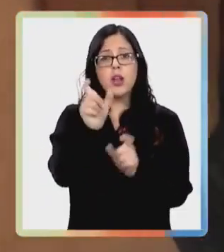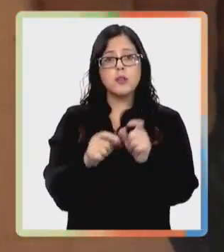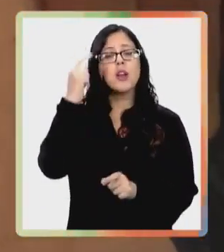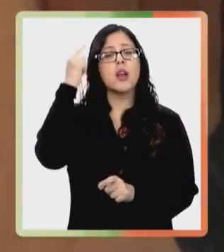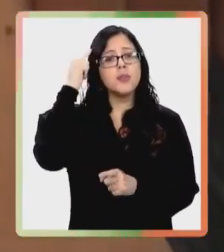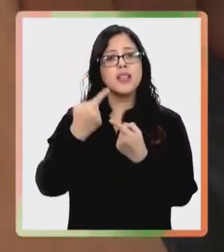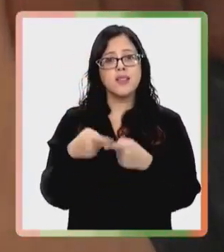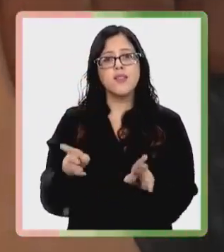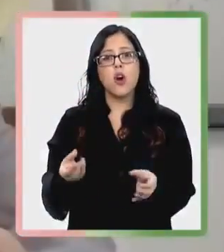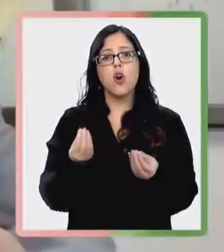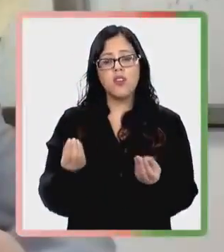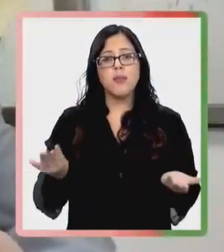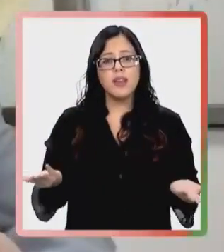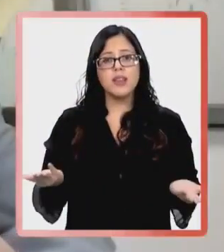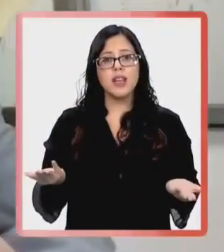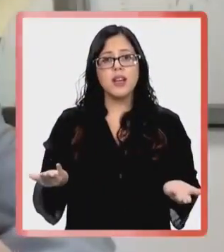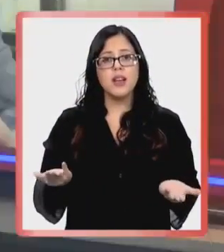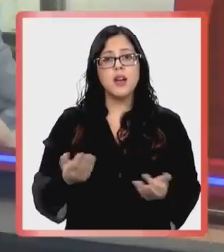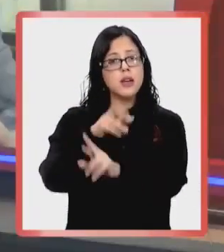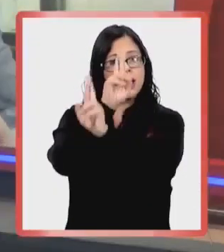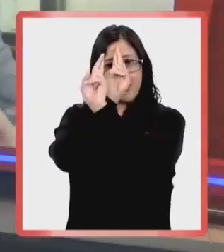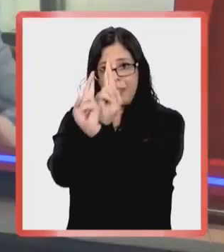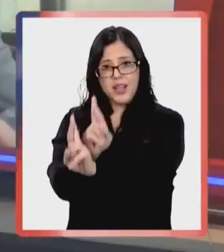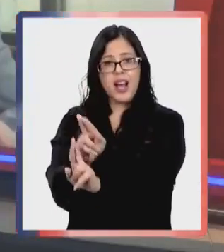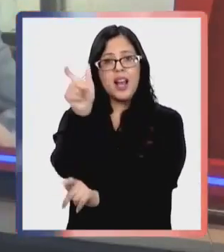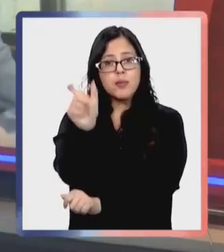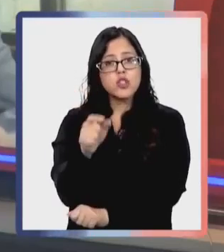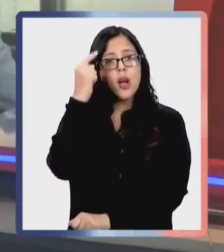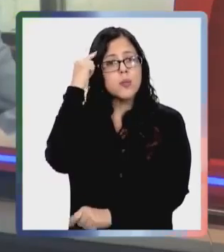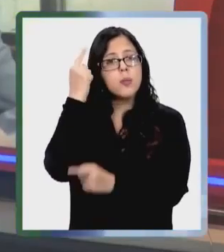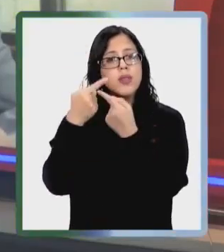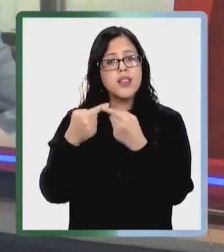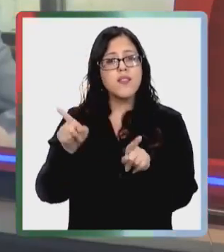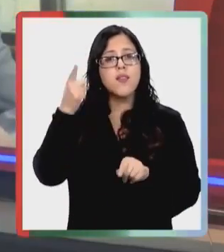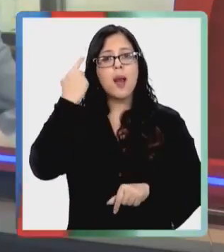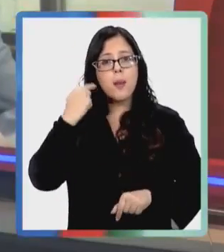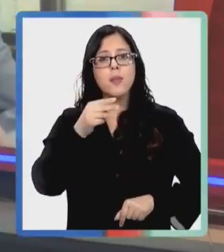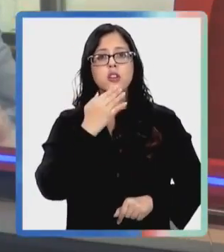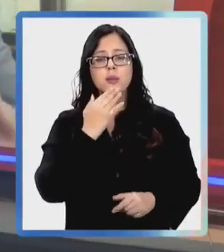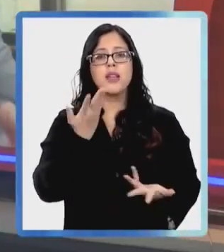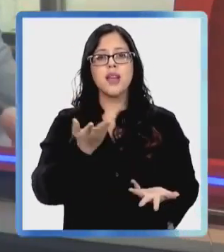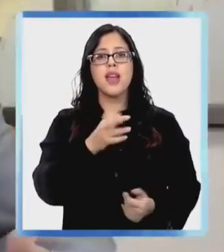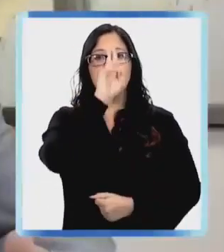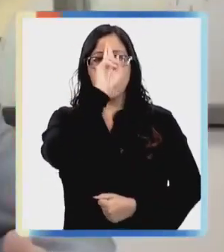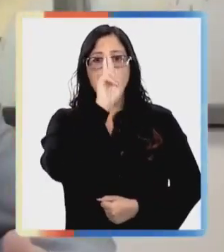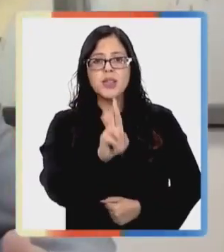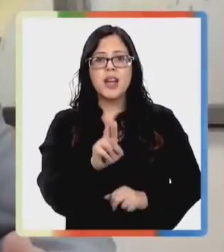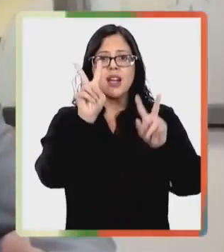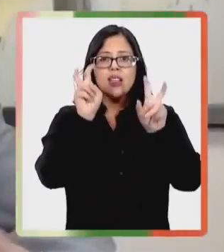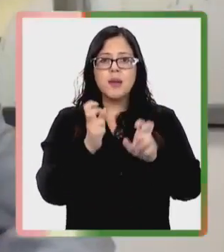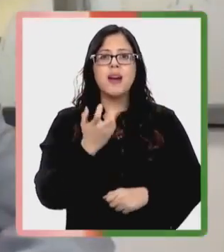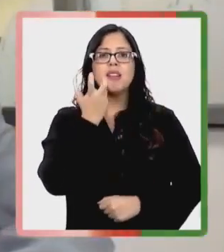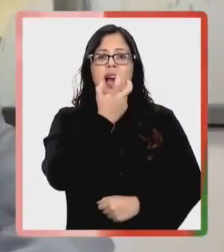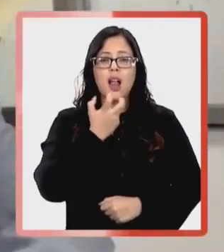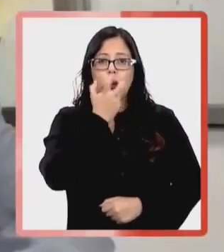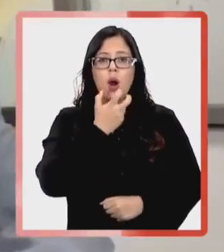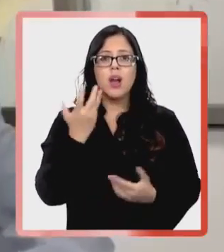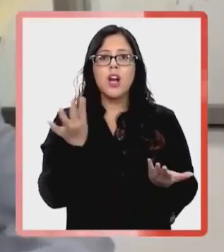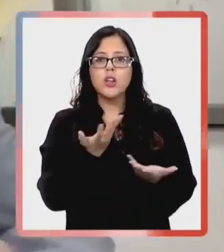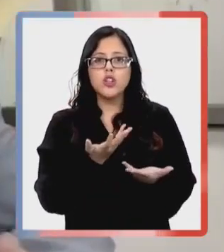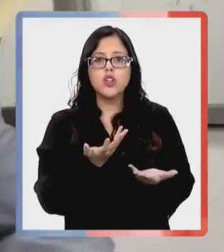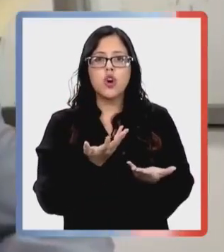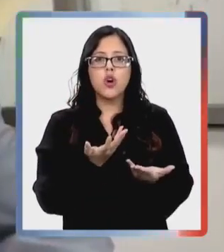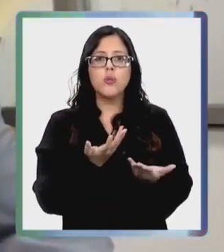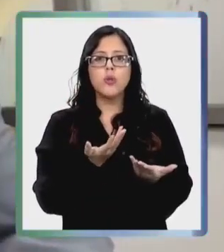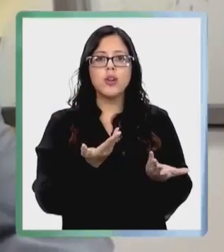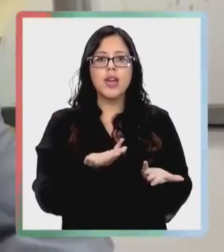que piensan distinto, obviamente. Siempre hay que respetar al que piensa distinto. Pero también hay que respetar el uso del lenguaje, cómo